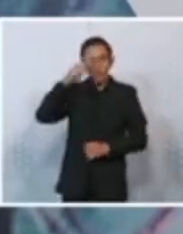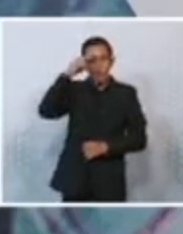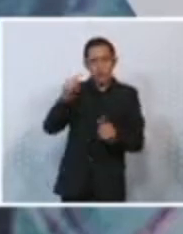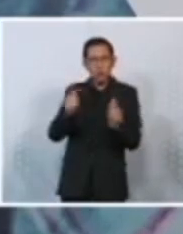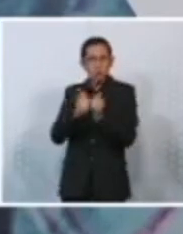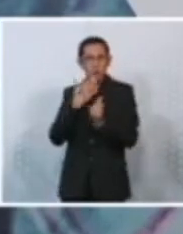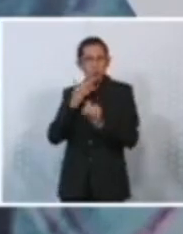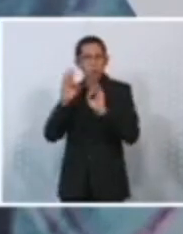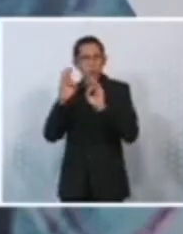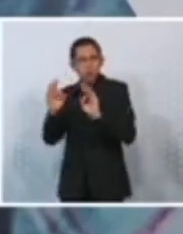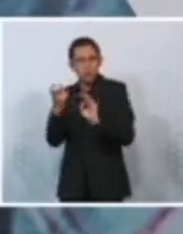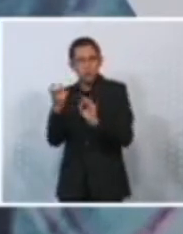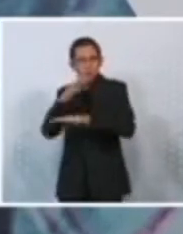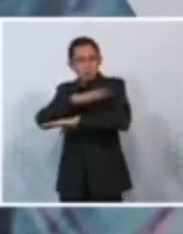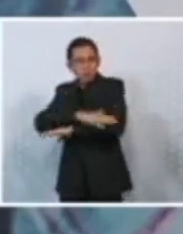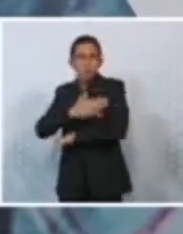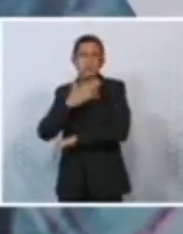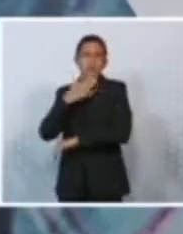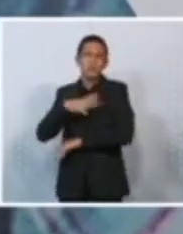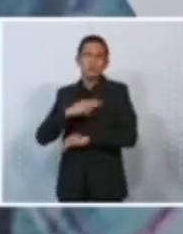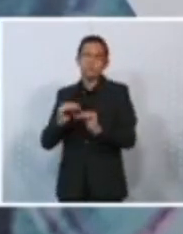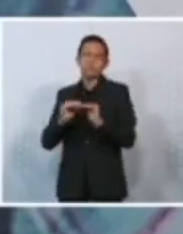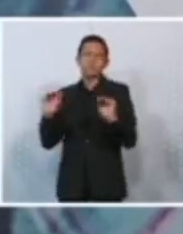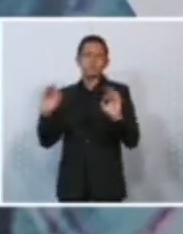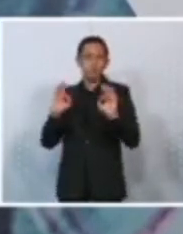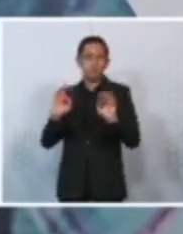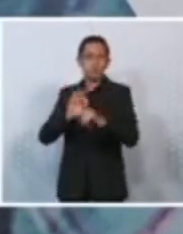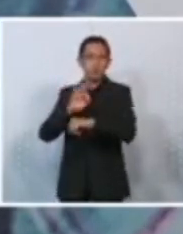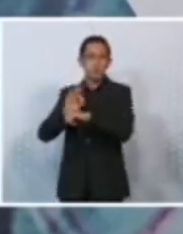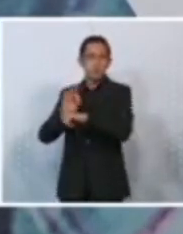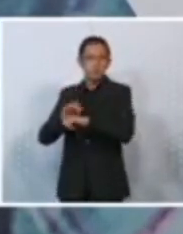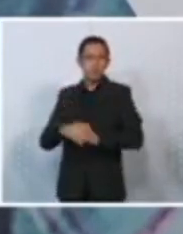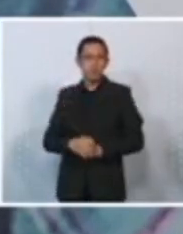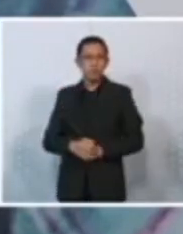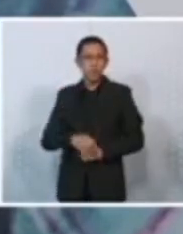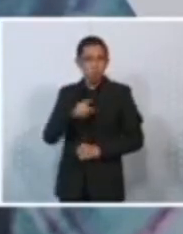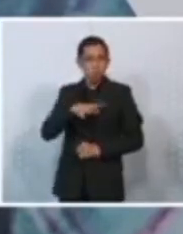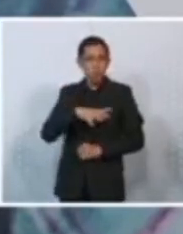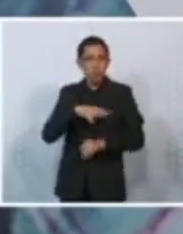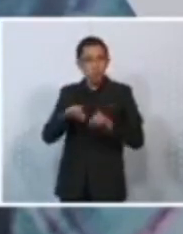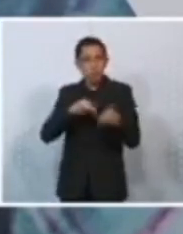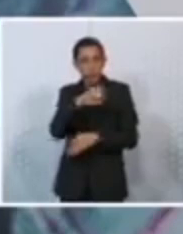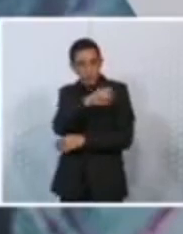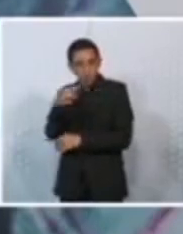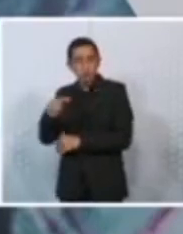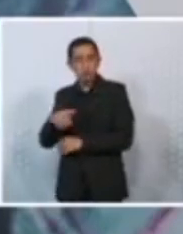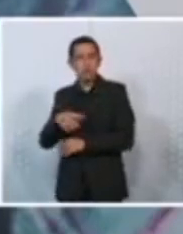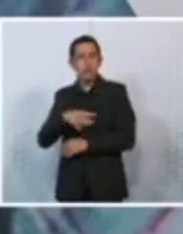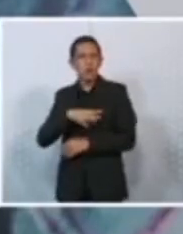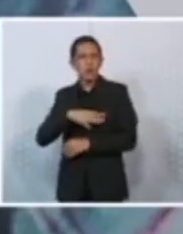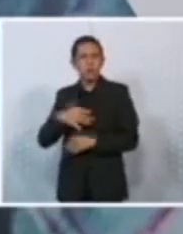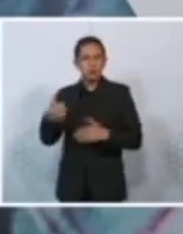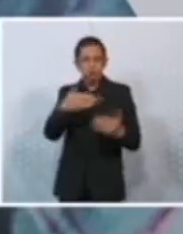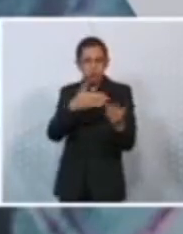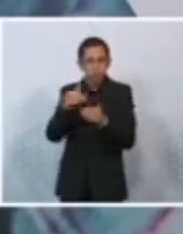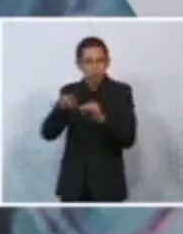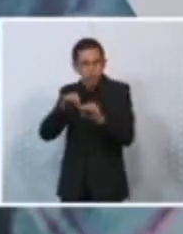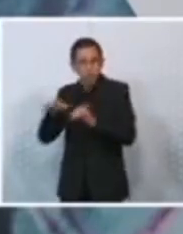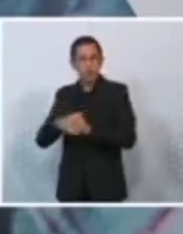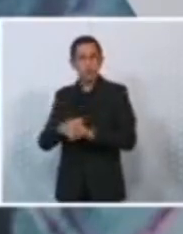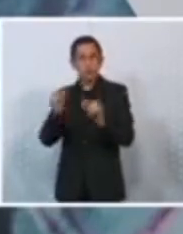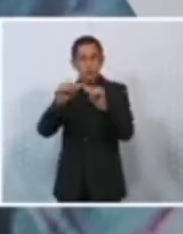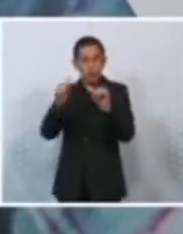de mexico así a cortaremos las brechas de desigualdad para ti agricultor para ti campesina para ti